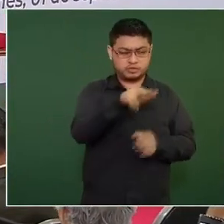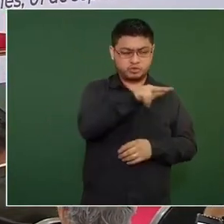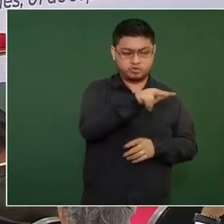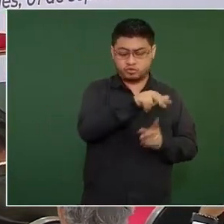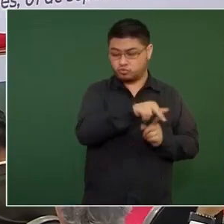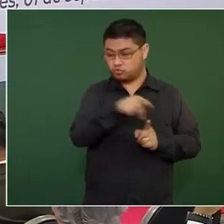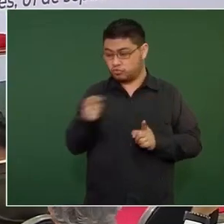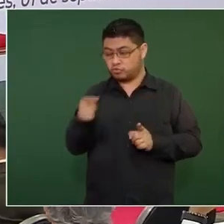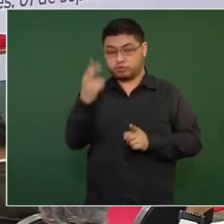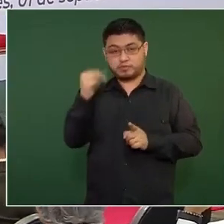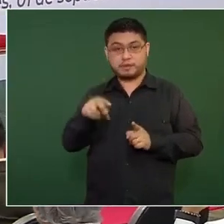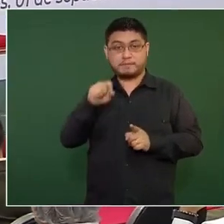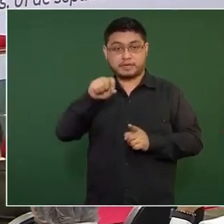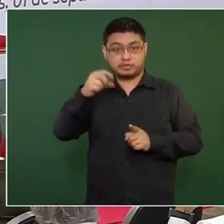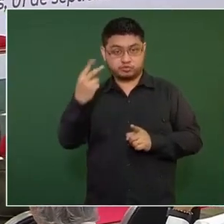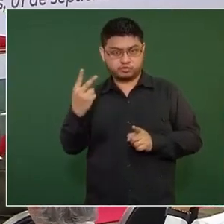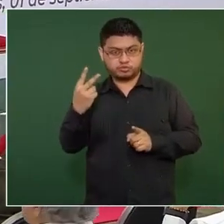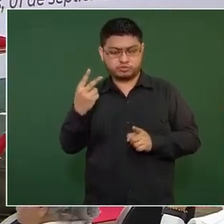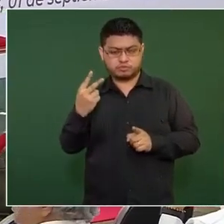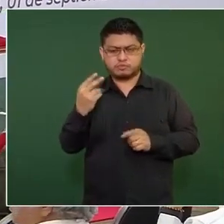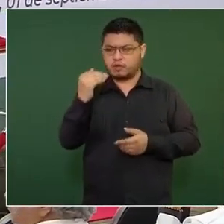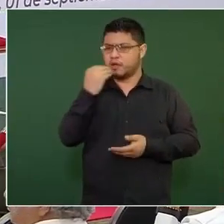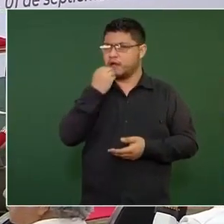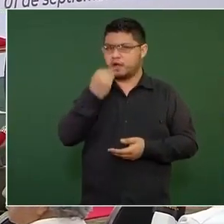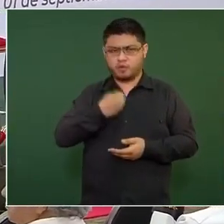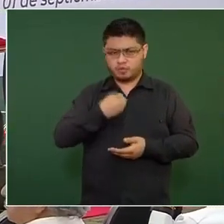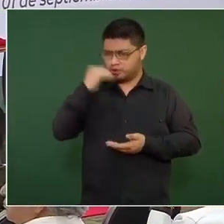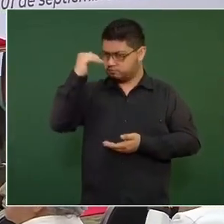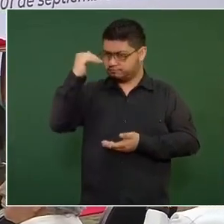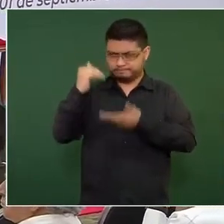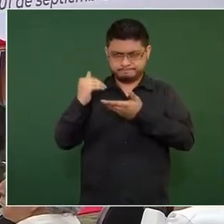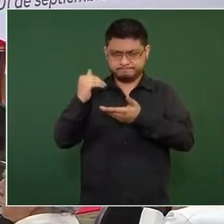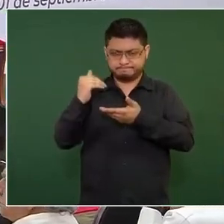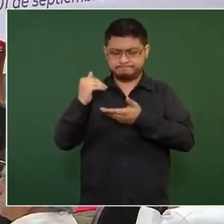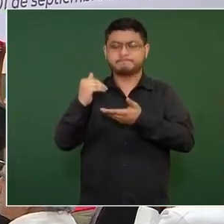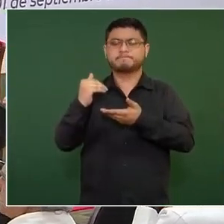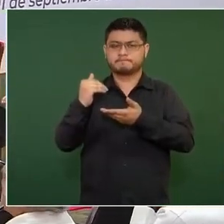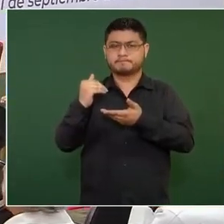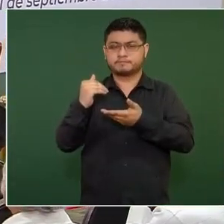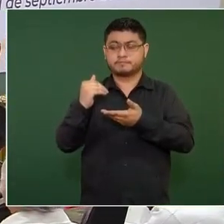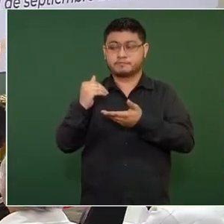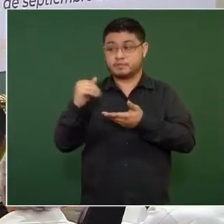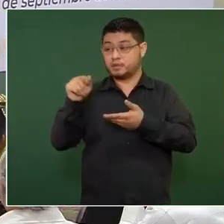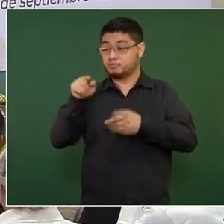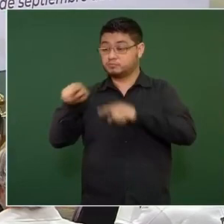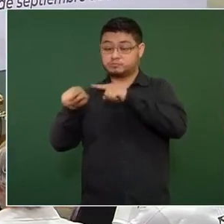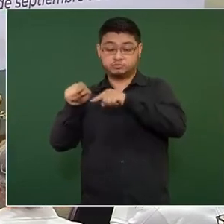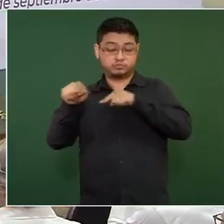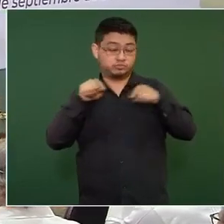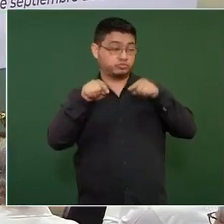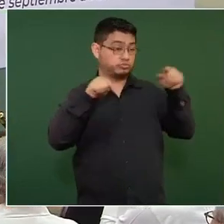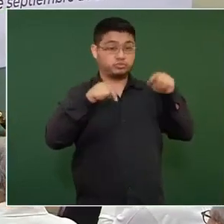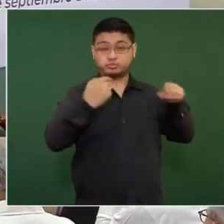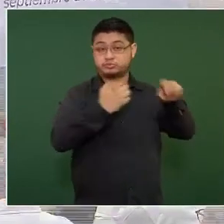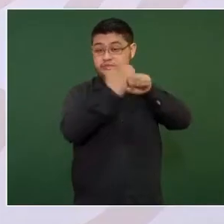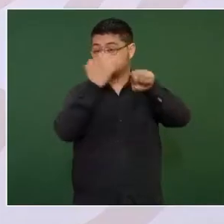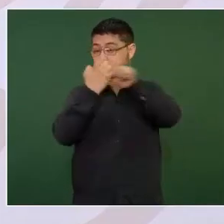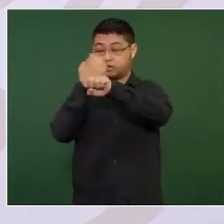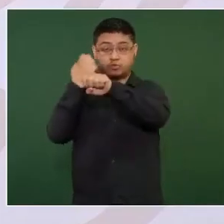se redujeron la pobreza y la desigualdad en prácticamente todas las entidades de la